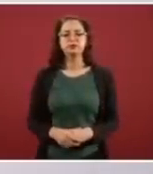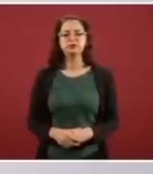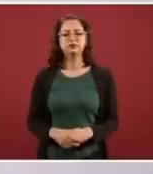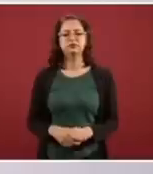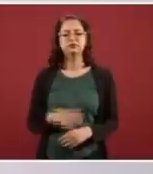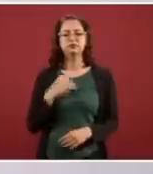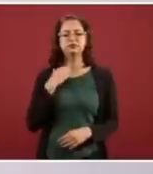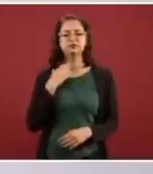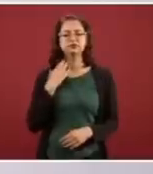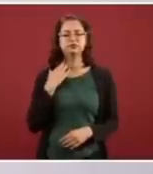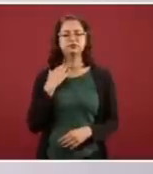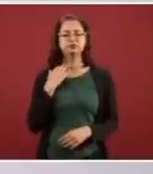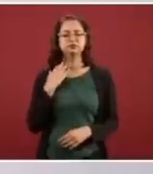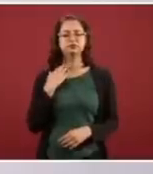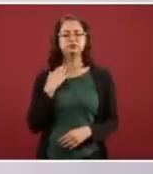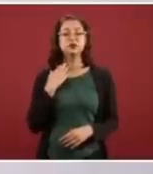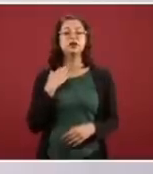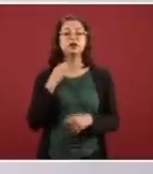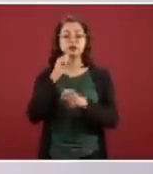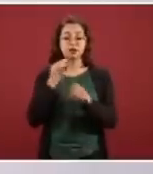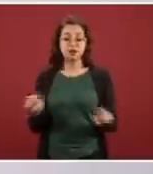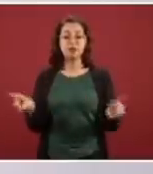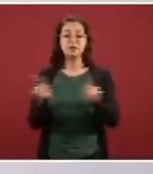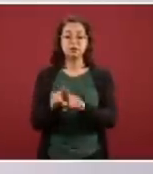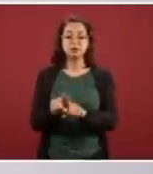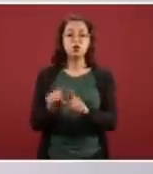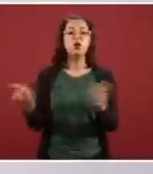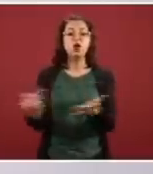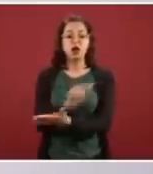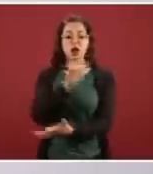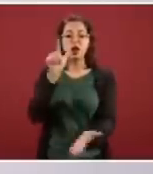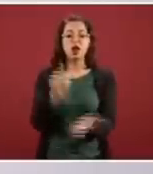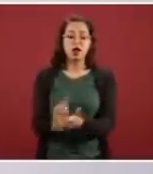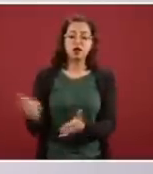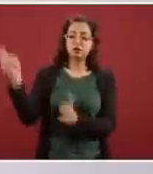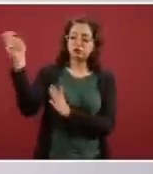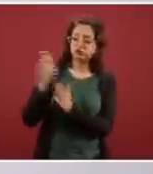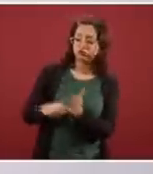en la legislación que se aprobó